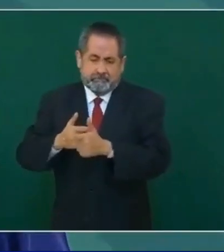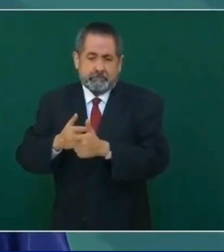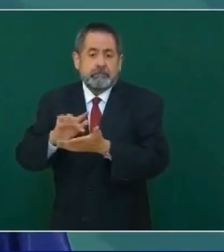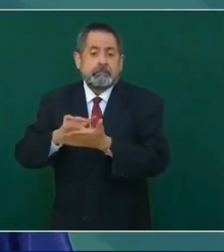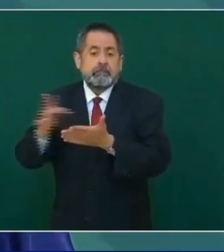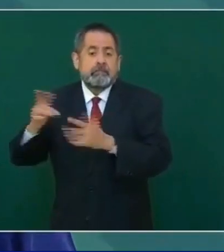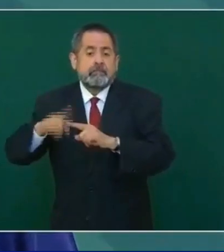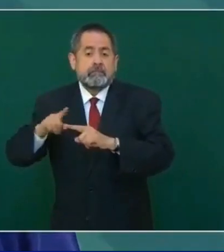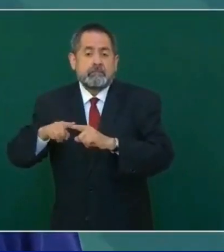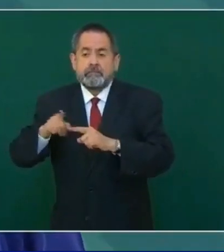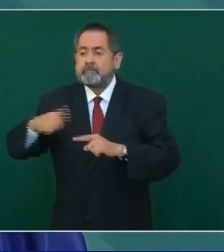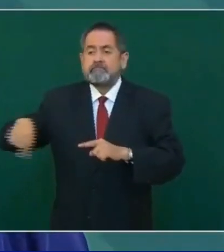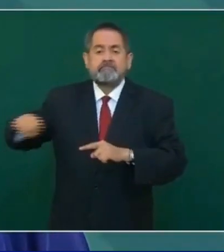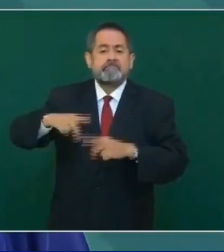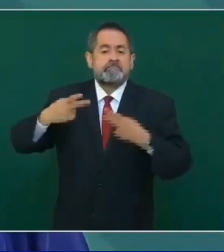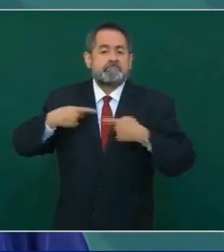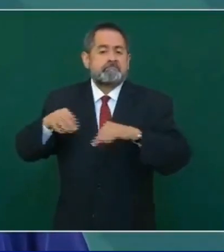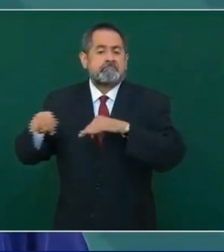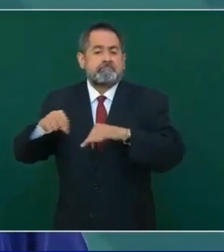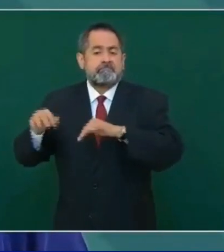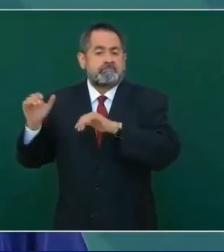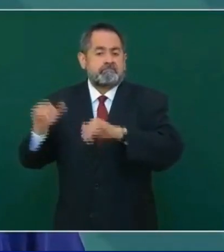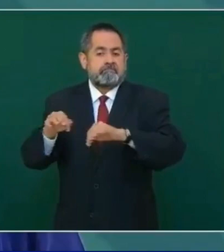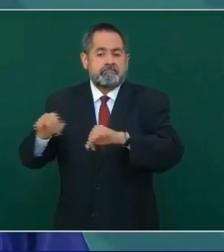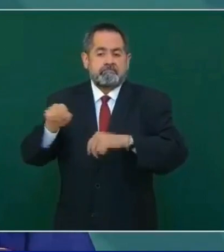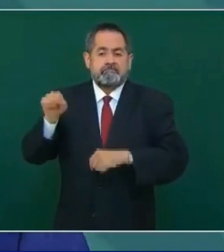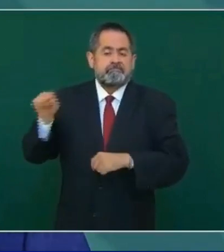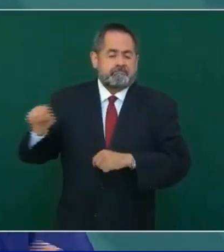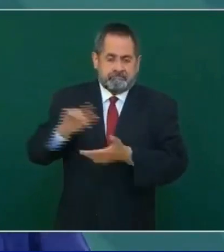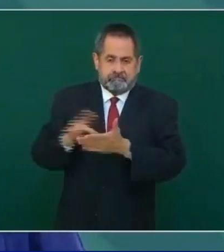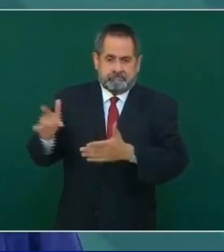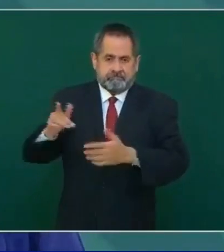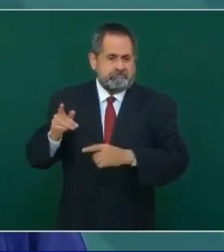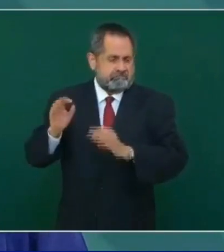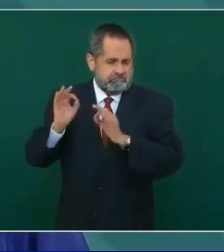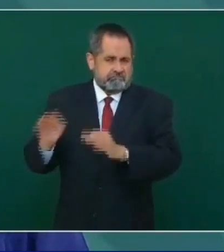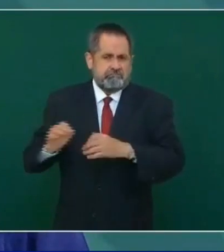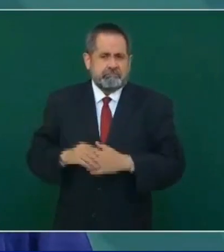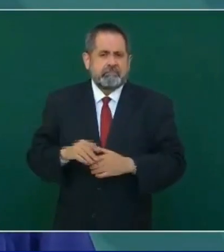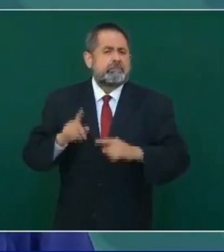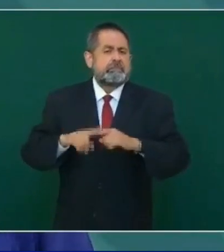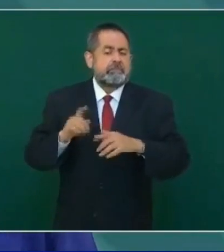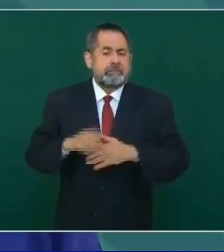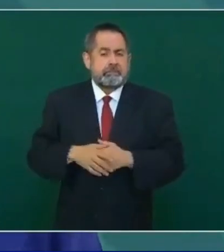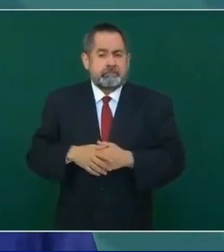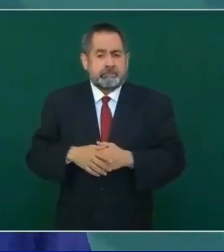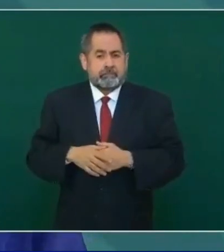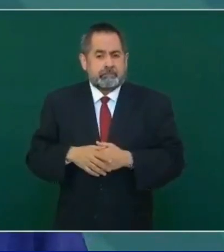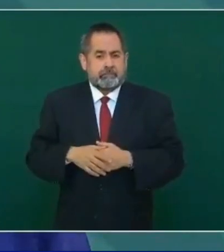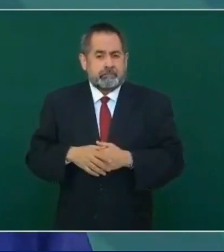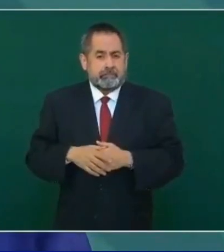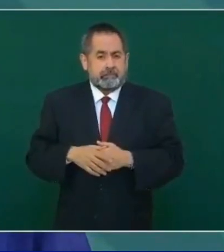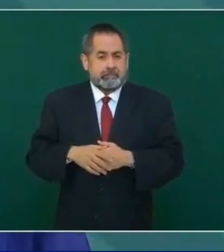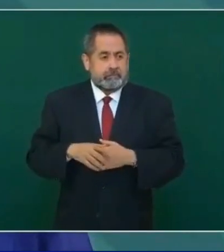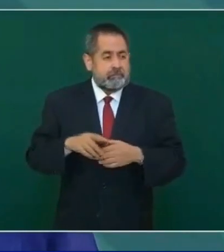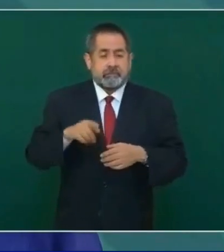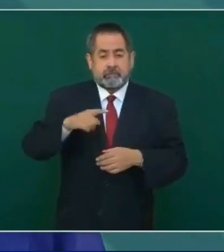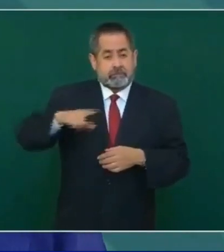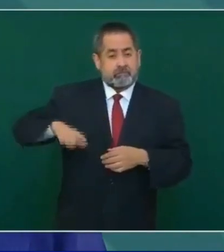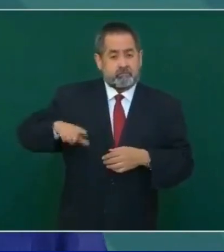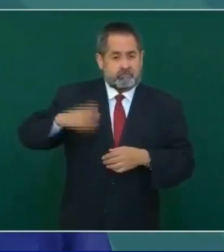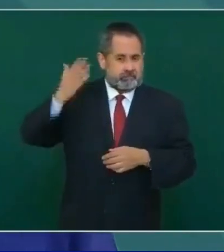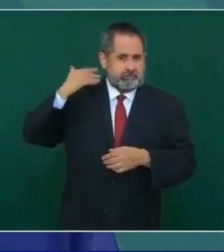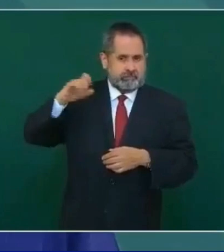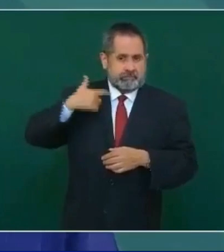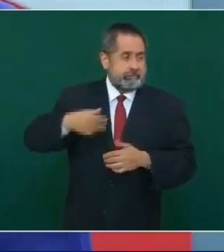los trabajadores. ¿Qué hicieron? Mientras le daban a ganar